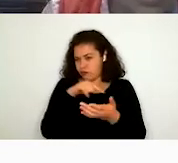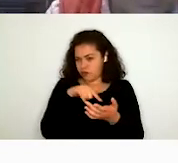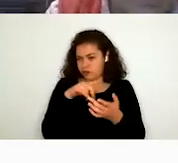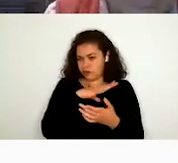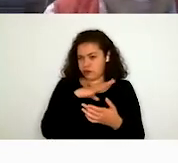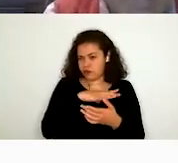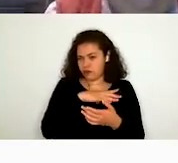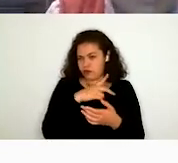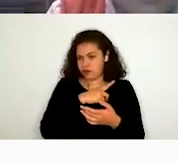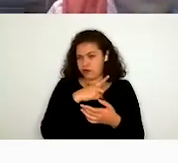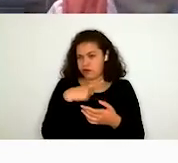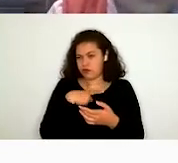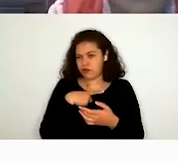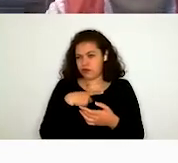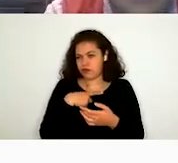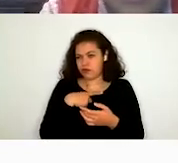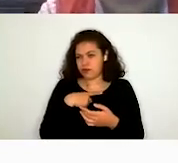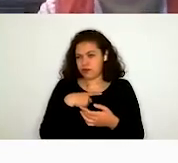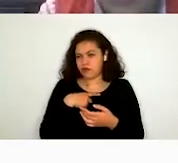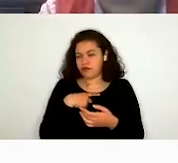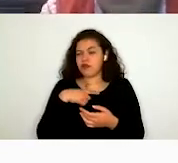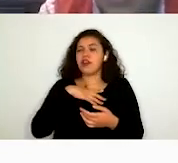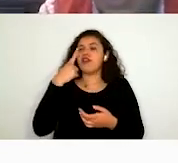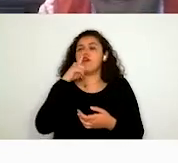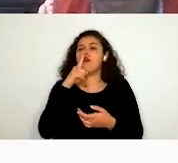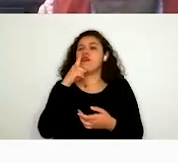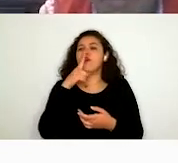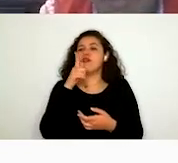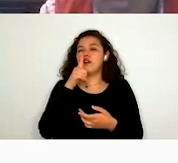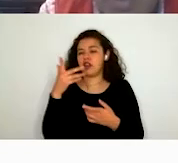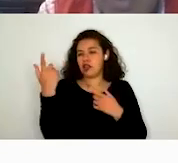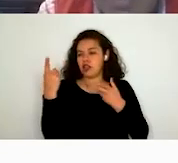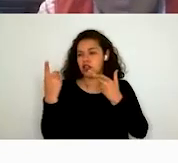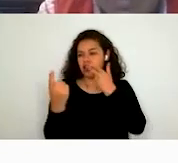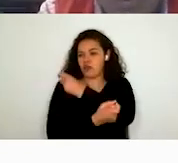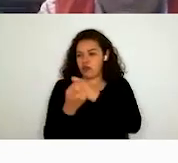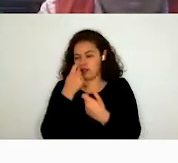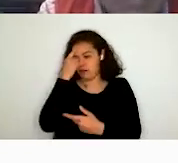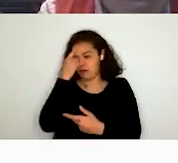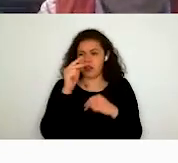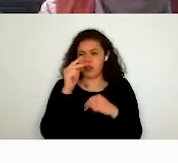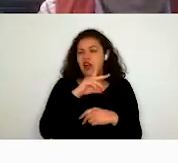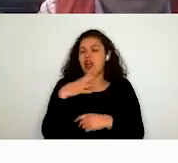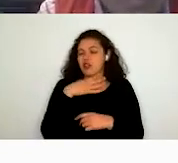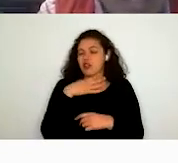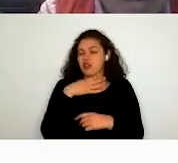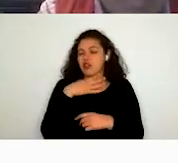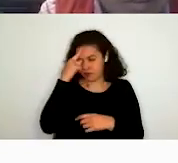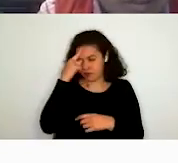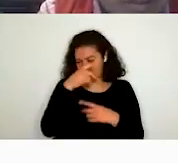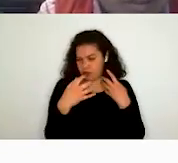se deberá contar al menos con una lámpara de emergencia automática por nivel que se encuentre en buen estado de